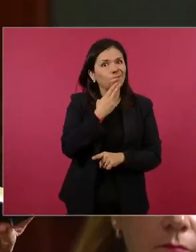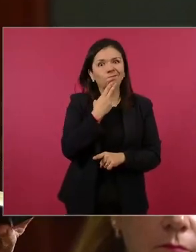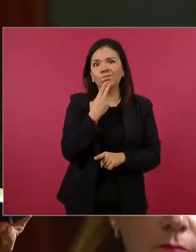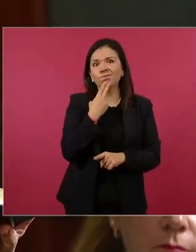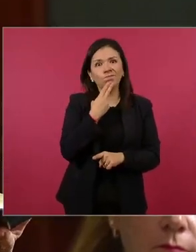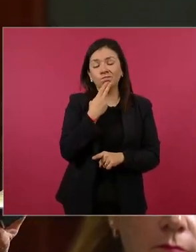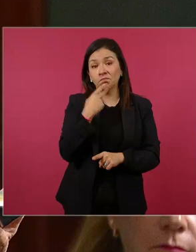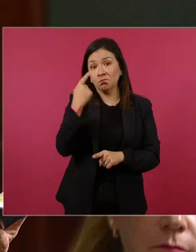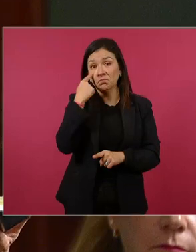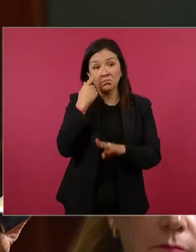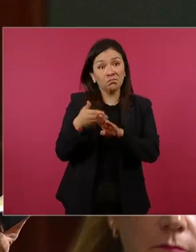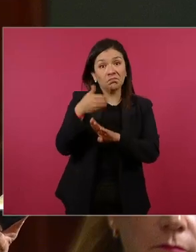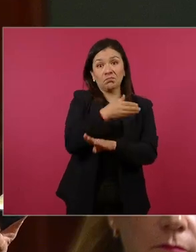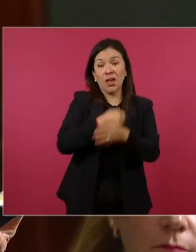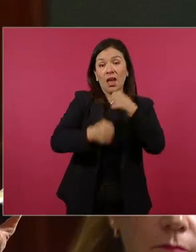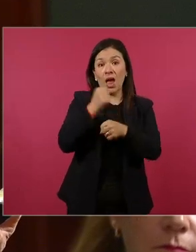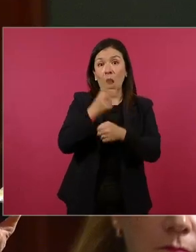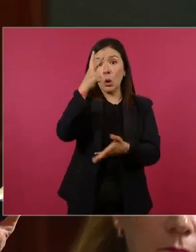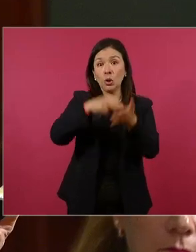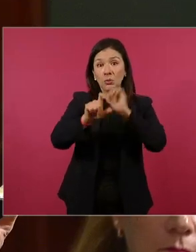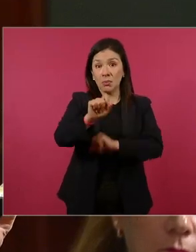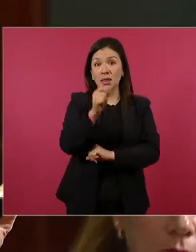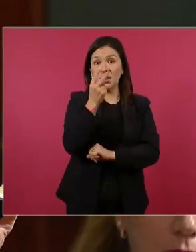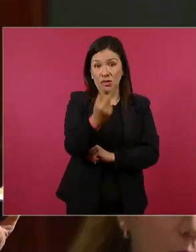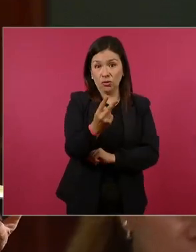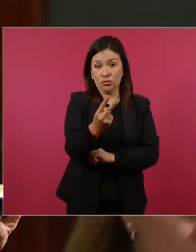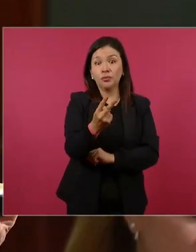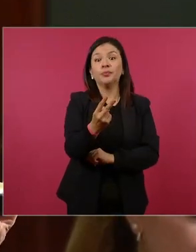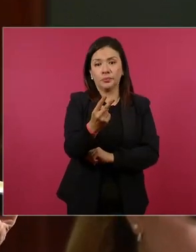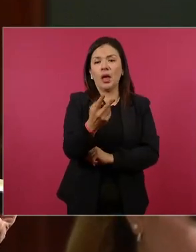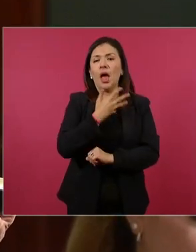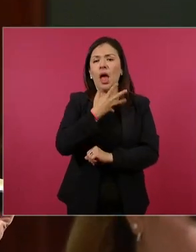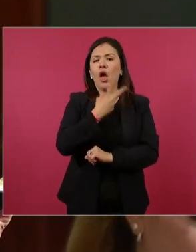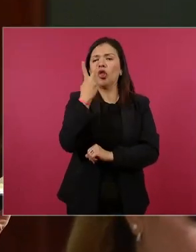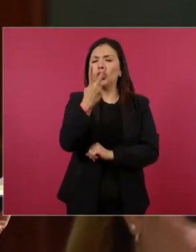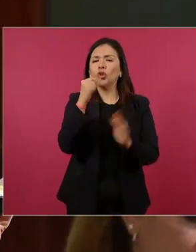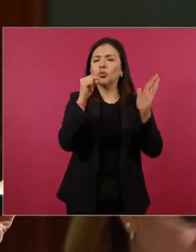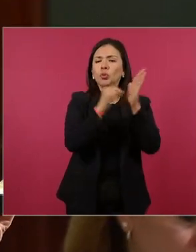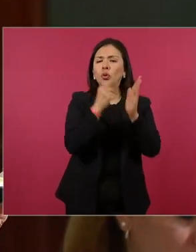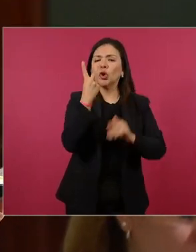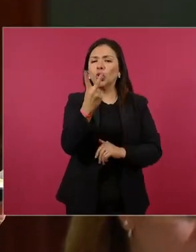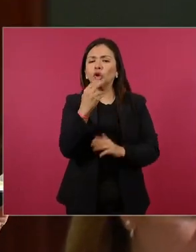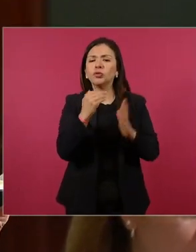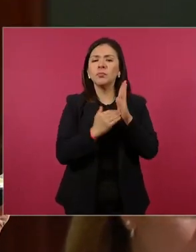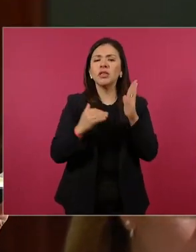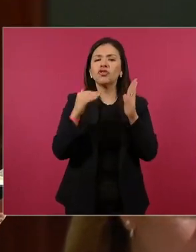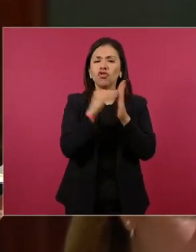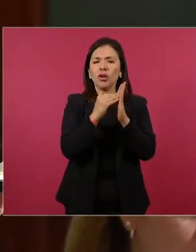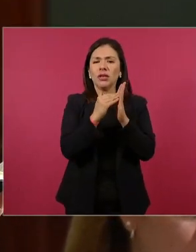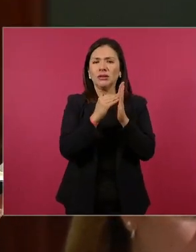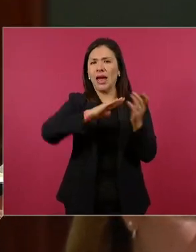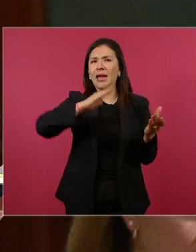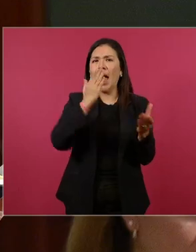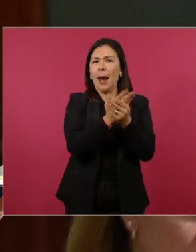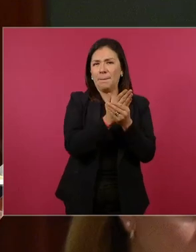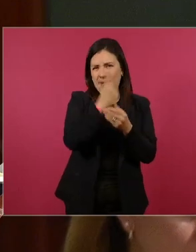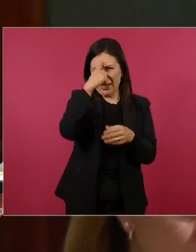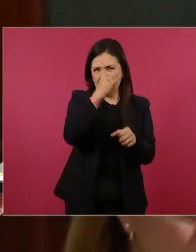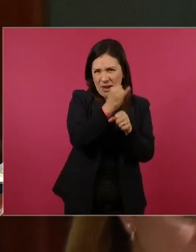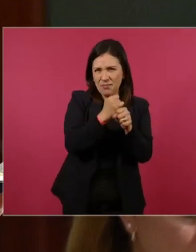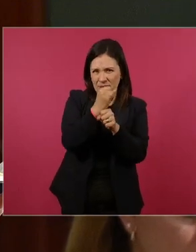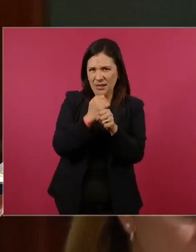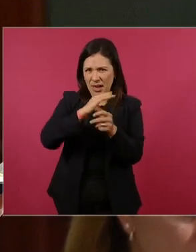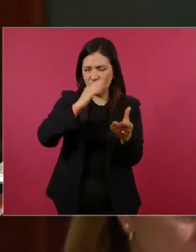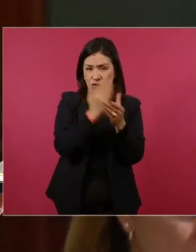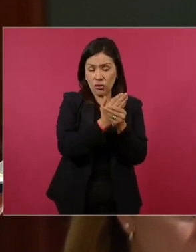En el 2022, de 2.2 millones de carpetas,